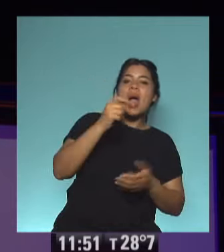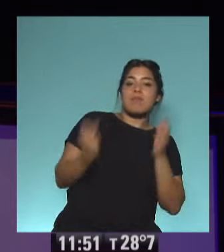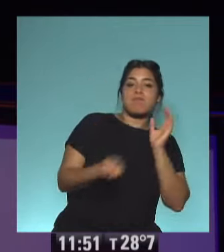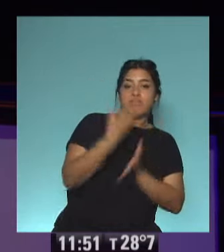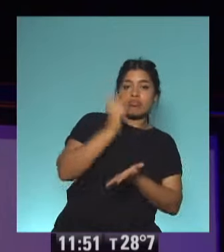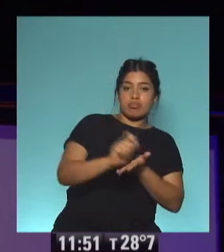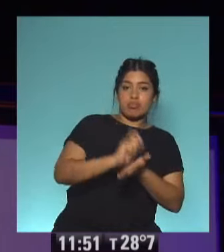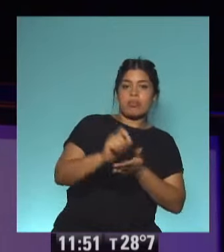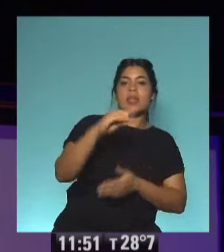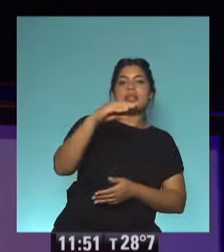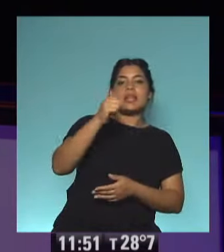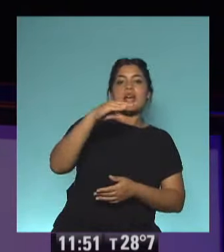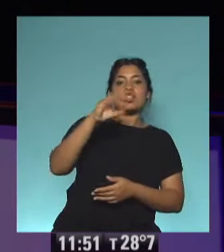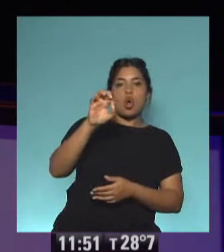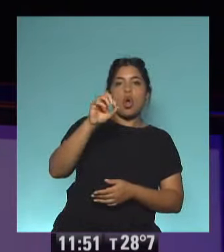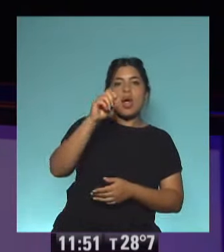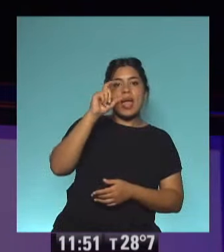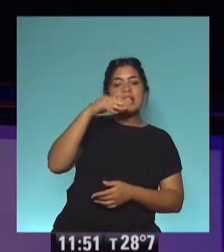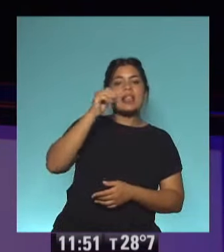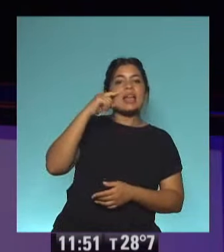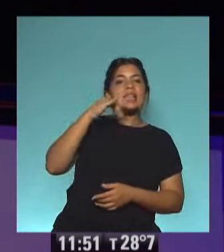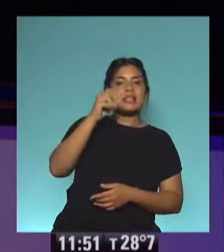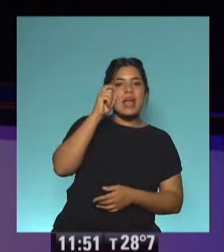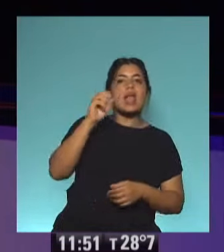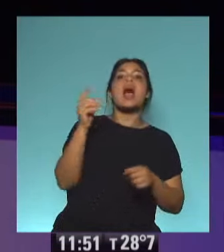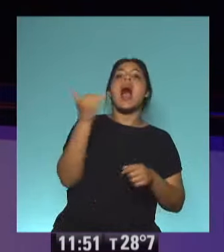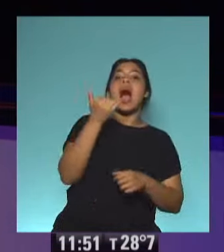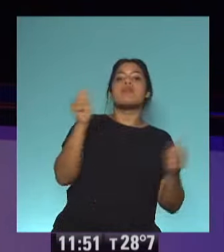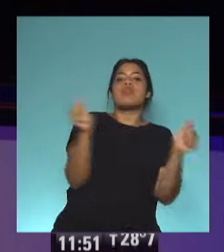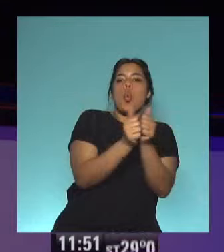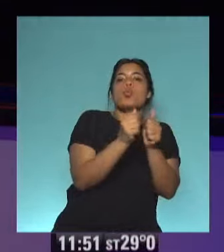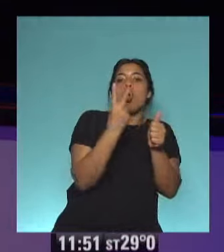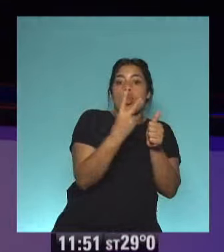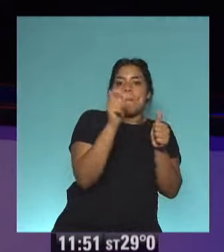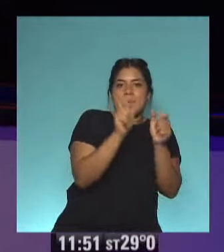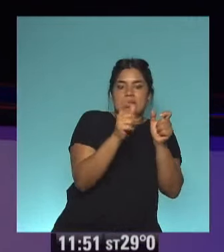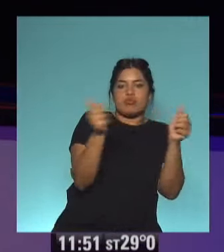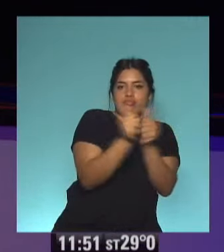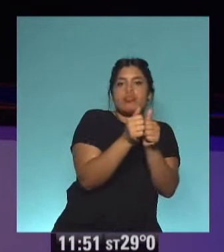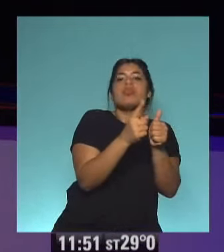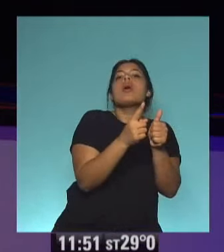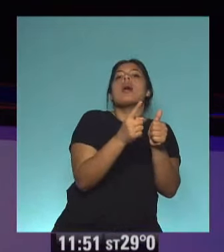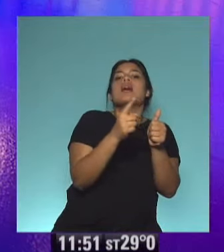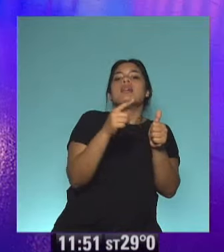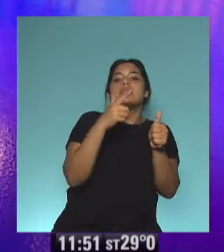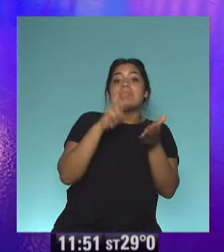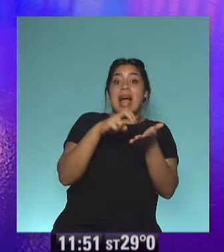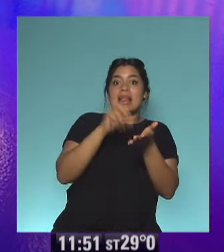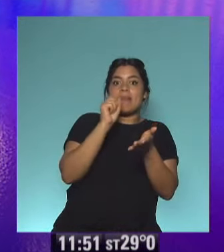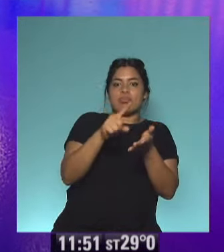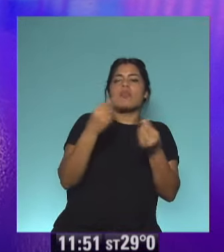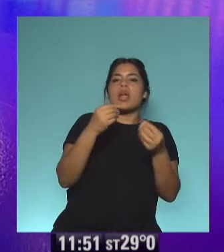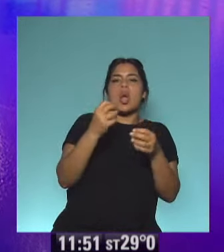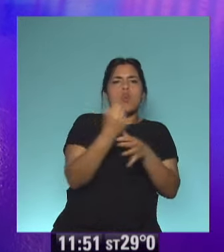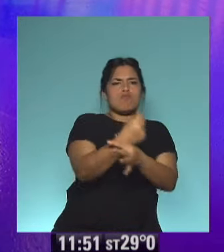Dúo Salteño. Ellos, el Dúo Salteño, saben que son maravillosos y reconocidos en todo el mundo por hacer algo muy increíble,